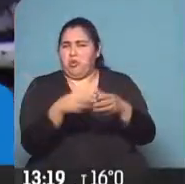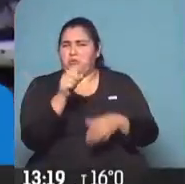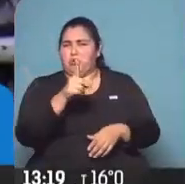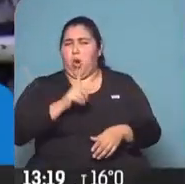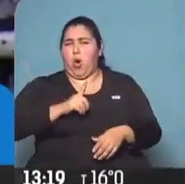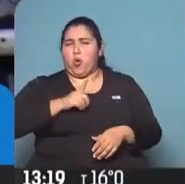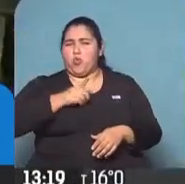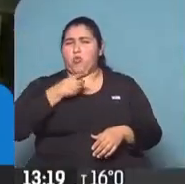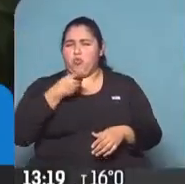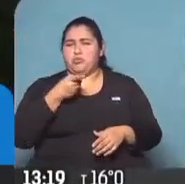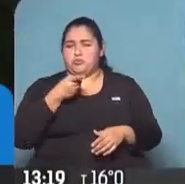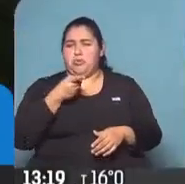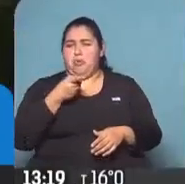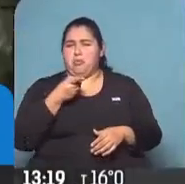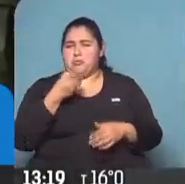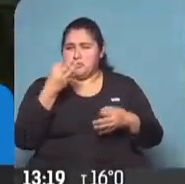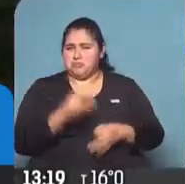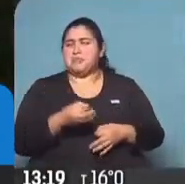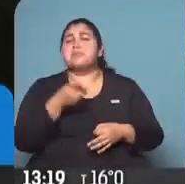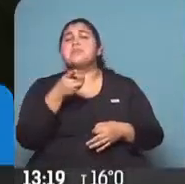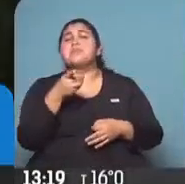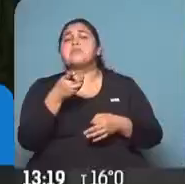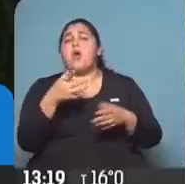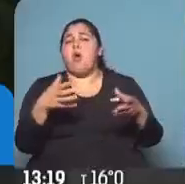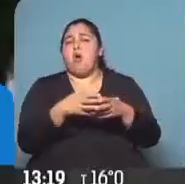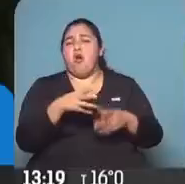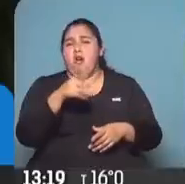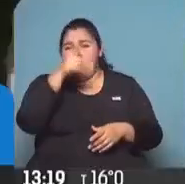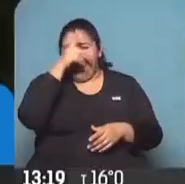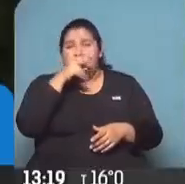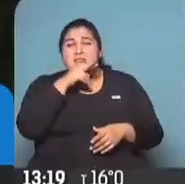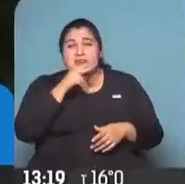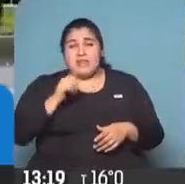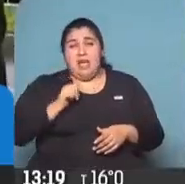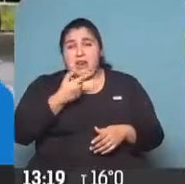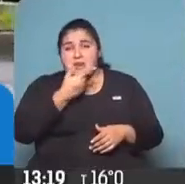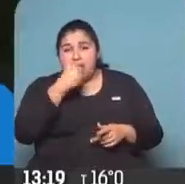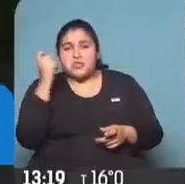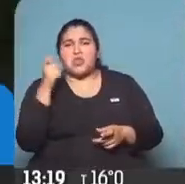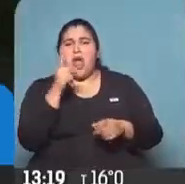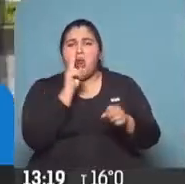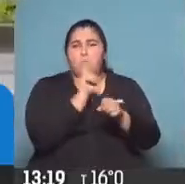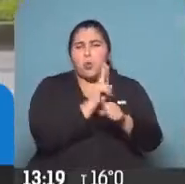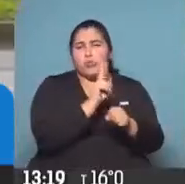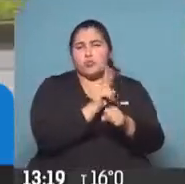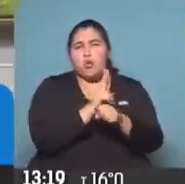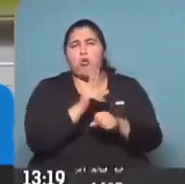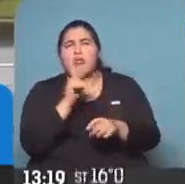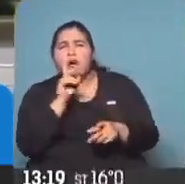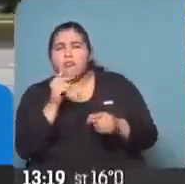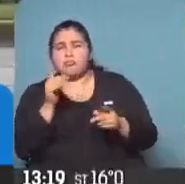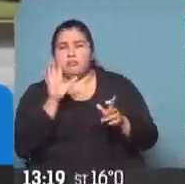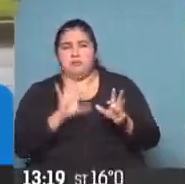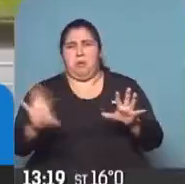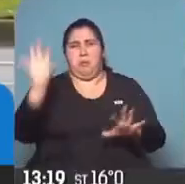por parcialidad nacional cubre insumisión de custodia y vigilancia las cuatro regiones